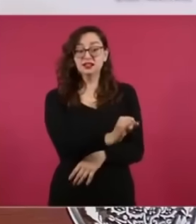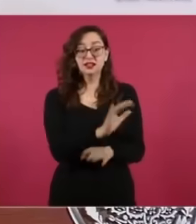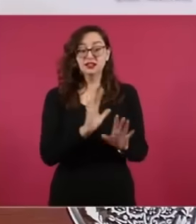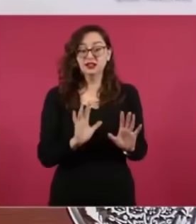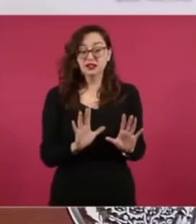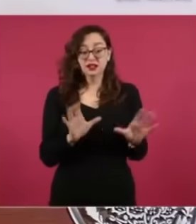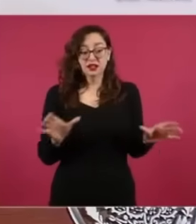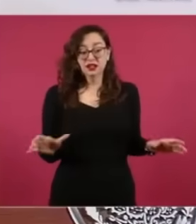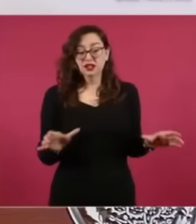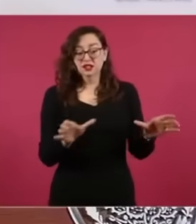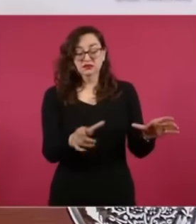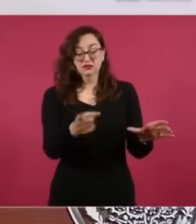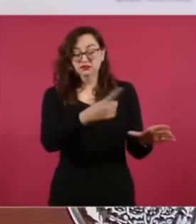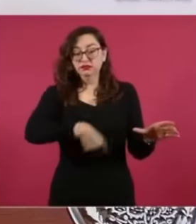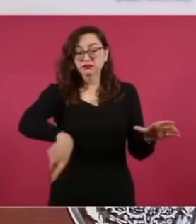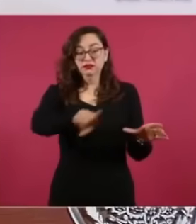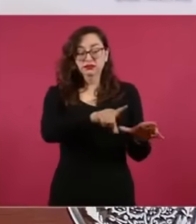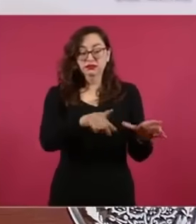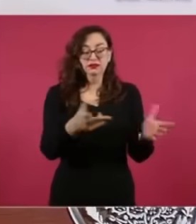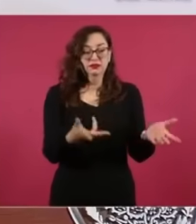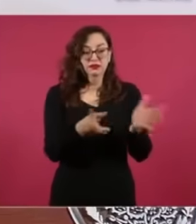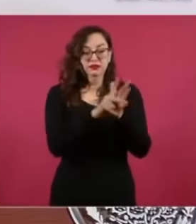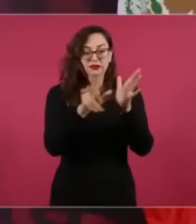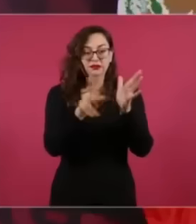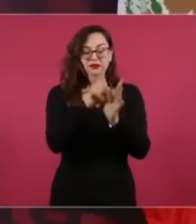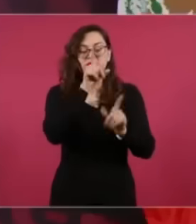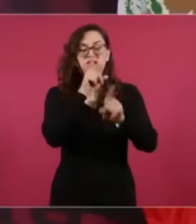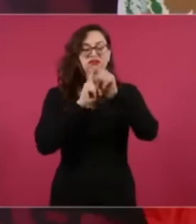pertenecen al AMPA del periodismo,